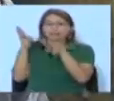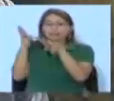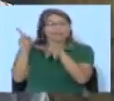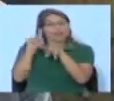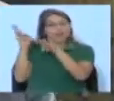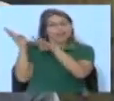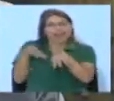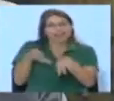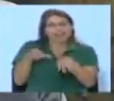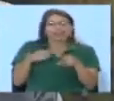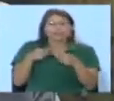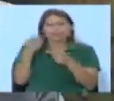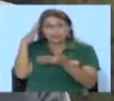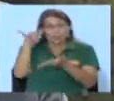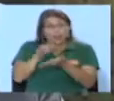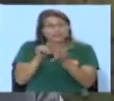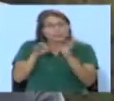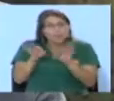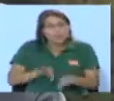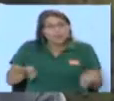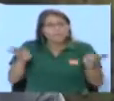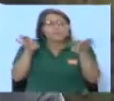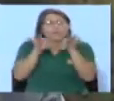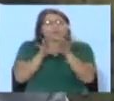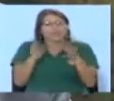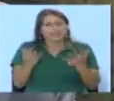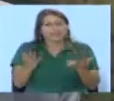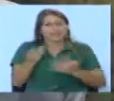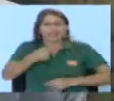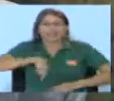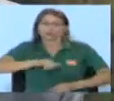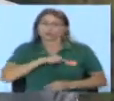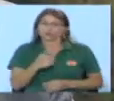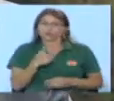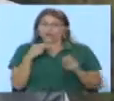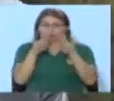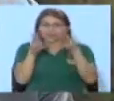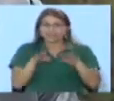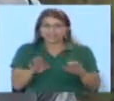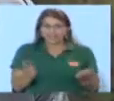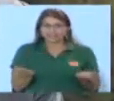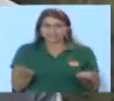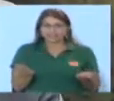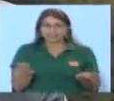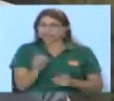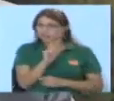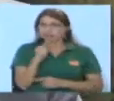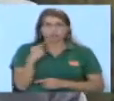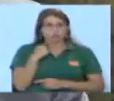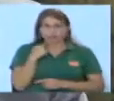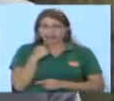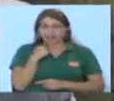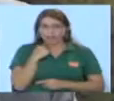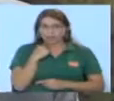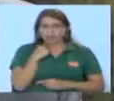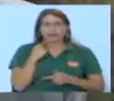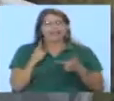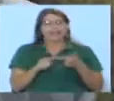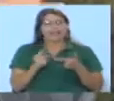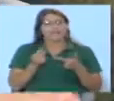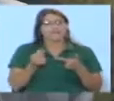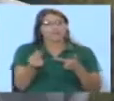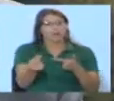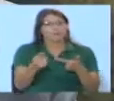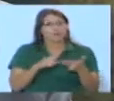bajada. Entonces, por eso es que es muy importante que tengamos internet que no sea caro, que sea muy rápido, pero que